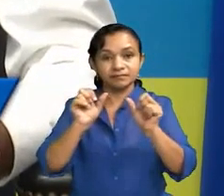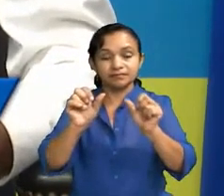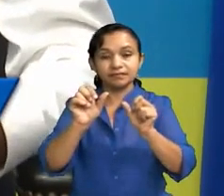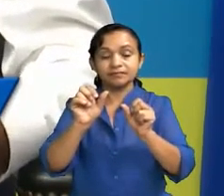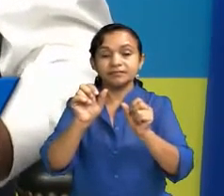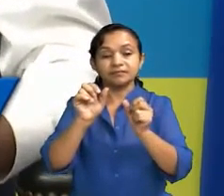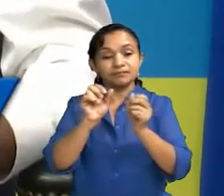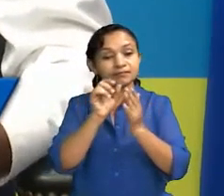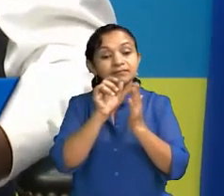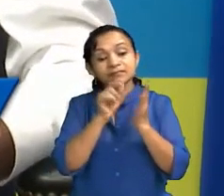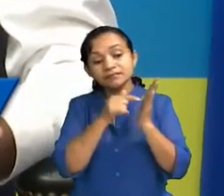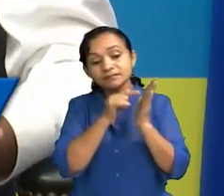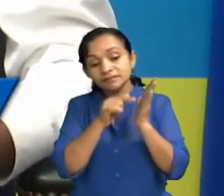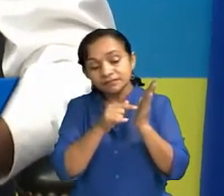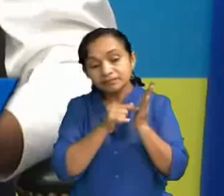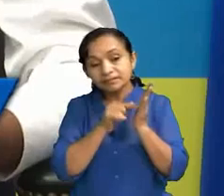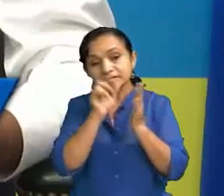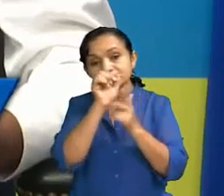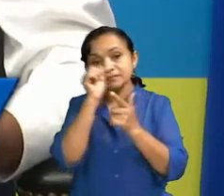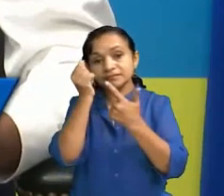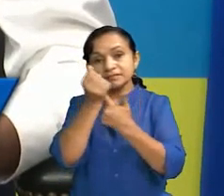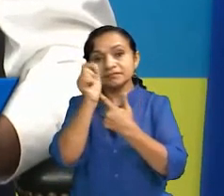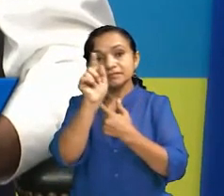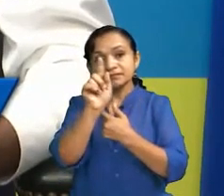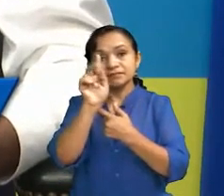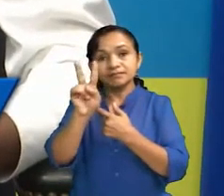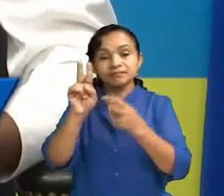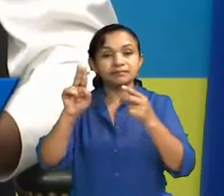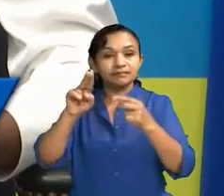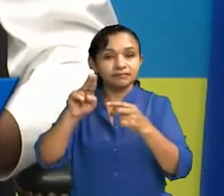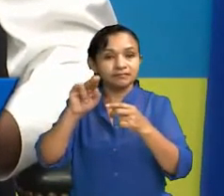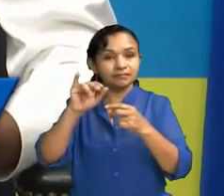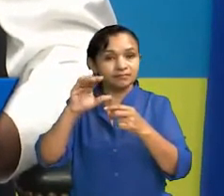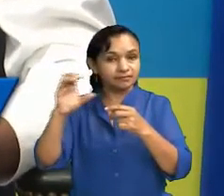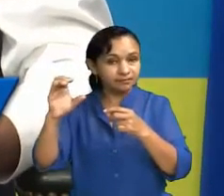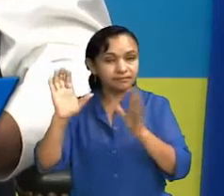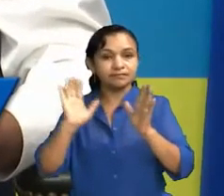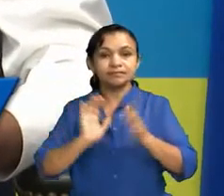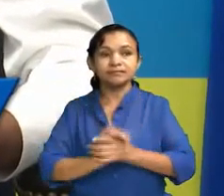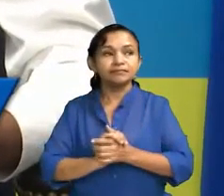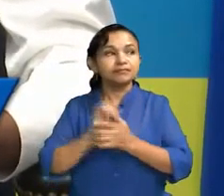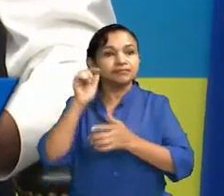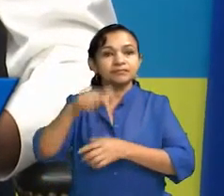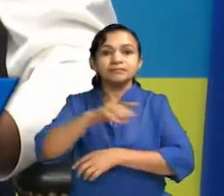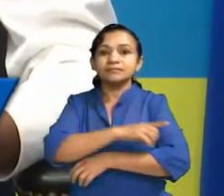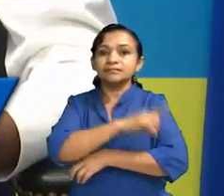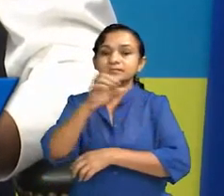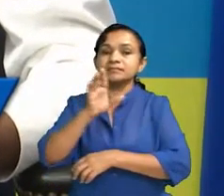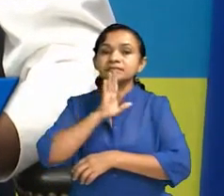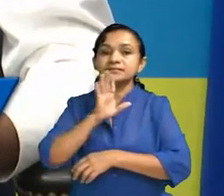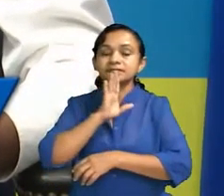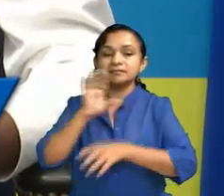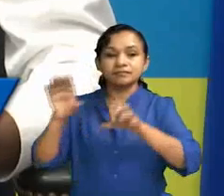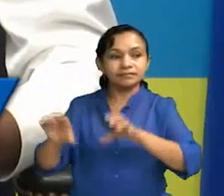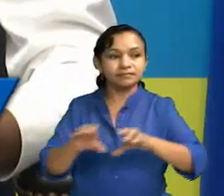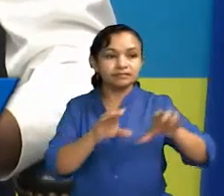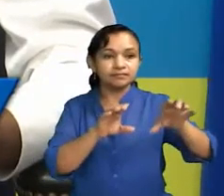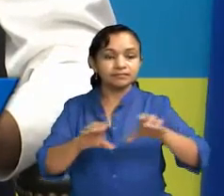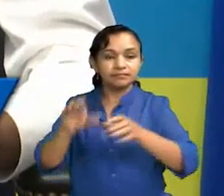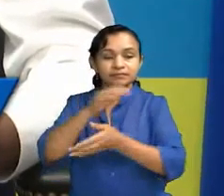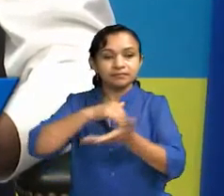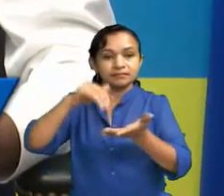de YouTube. Ahí aparecemos como Asamblea Tevenic. El día de hoy estamos hablando de las acciones que realiza el sistema de salud